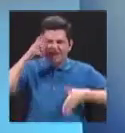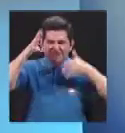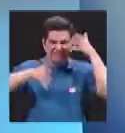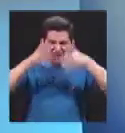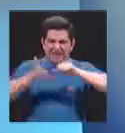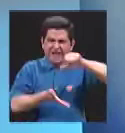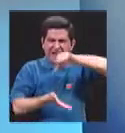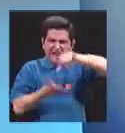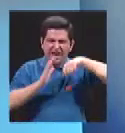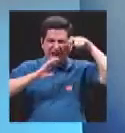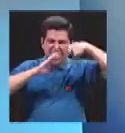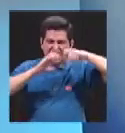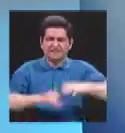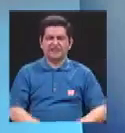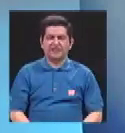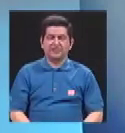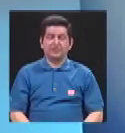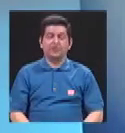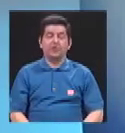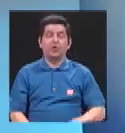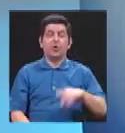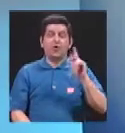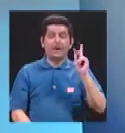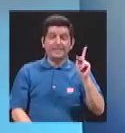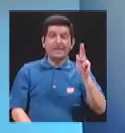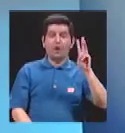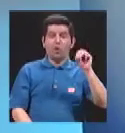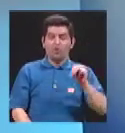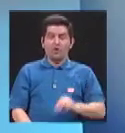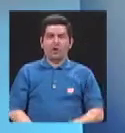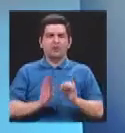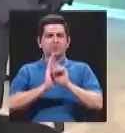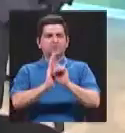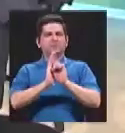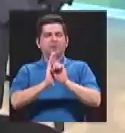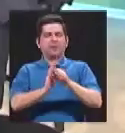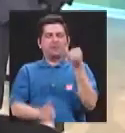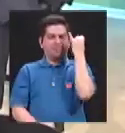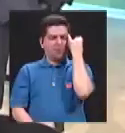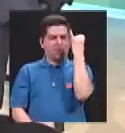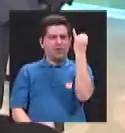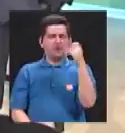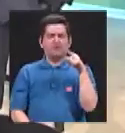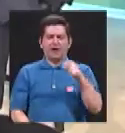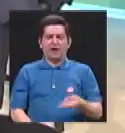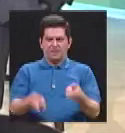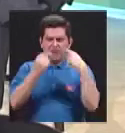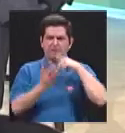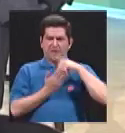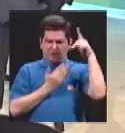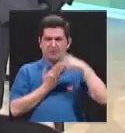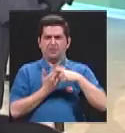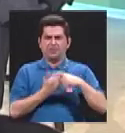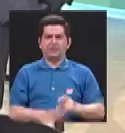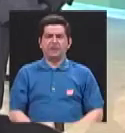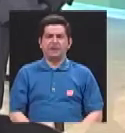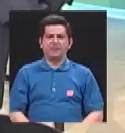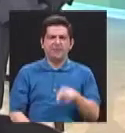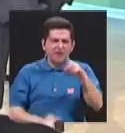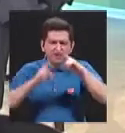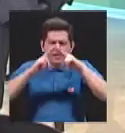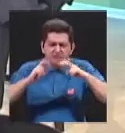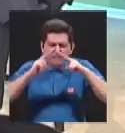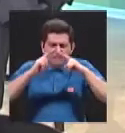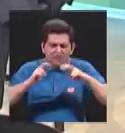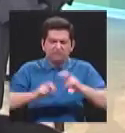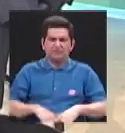que crearon el Centro de Cine, a la emblemática doña Quitico Moreno, que fue quien tuvo la iniciativa de venir al programa también, y quisiéramos